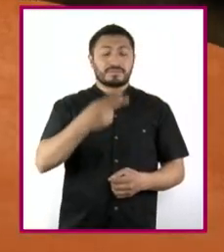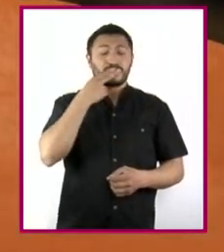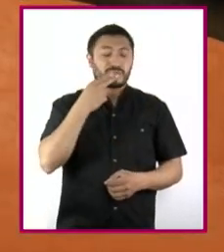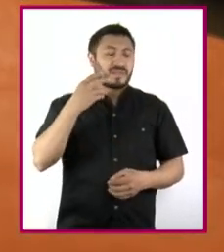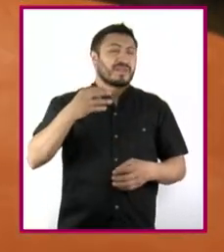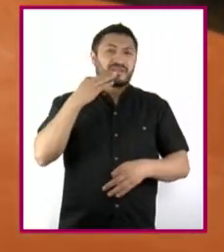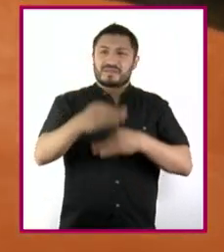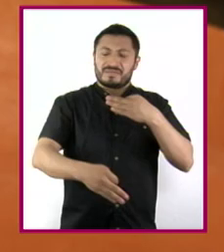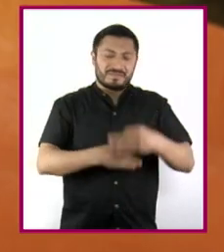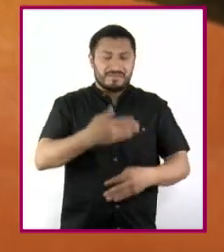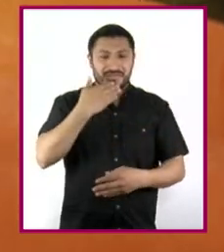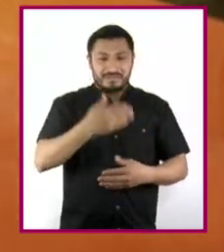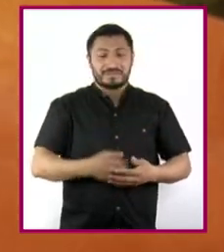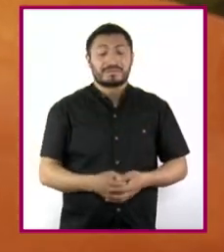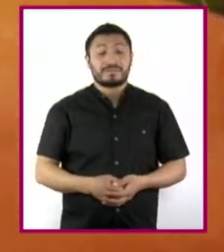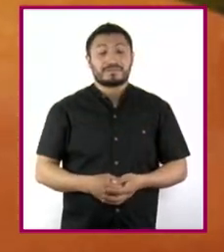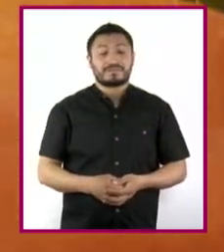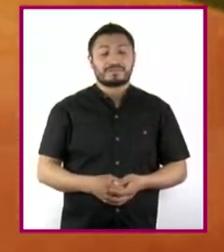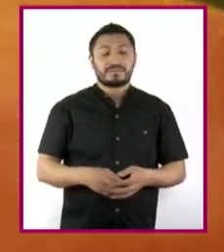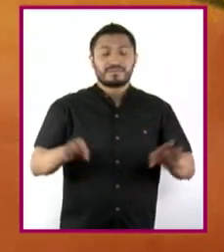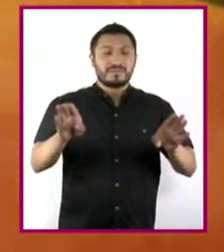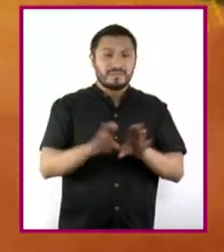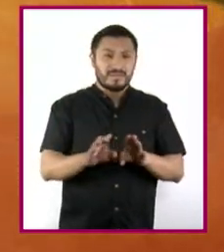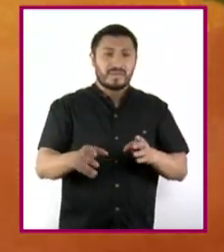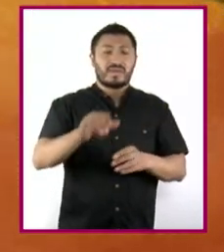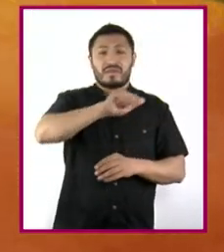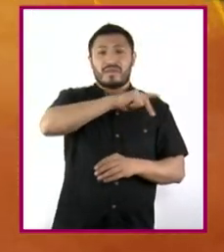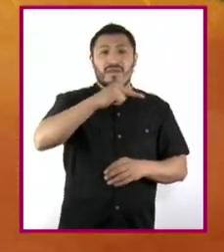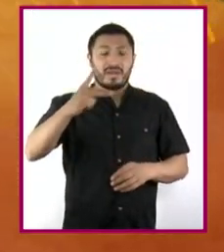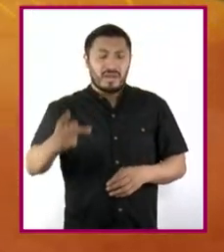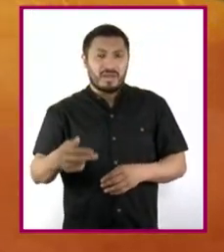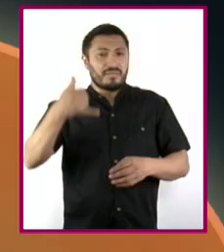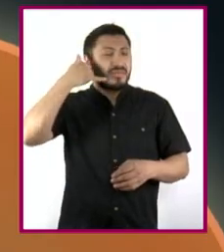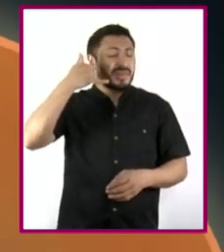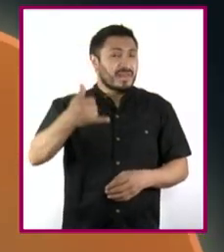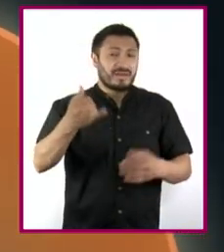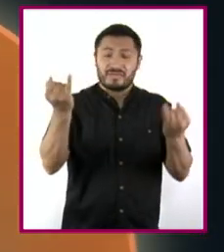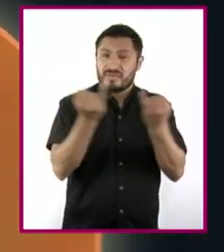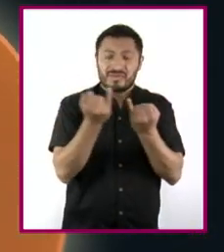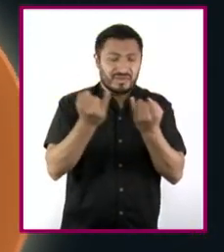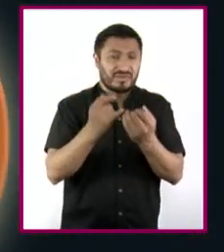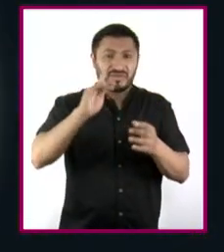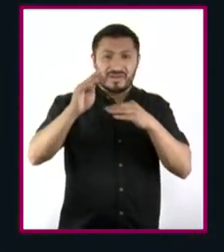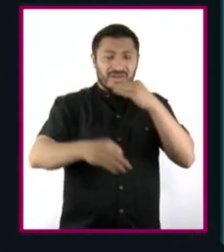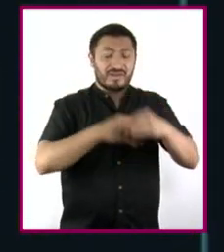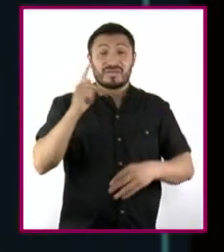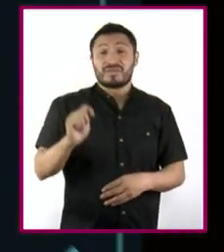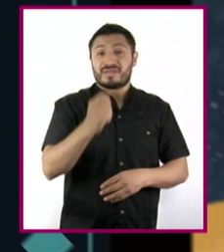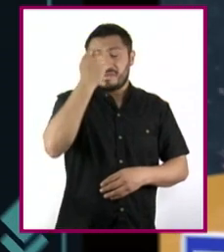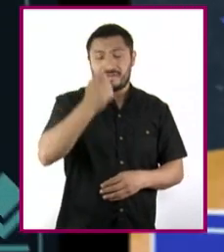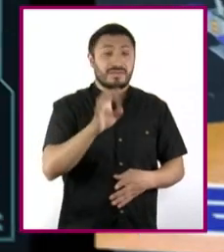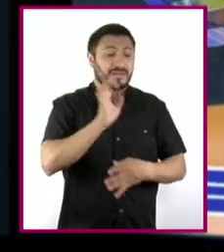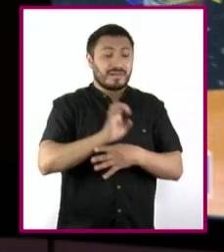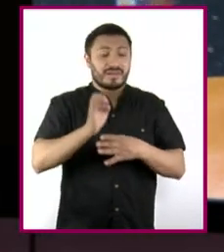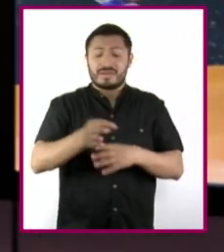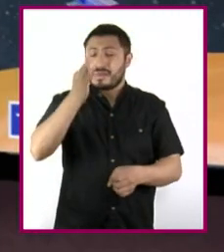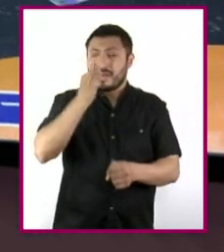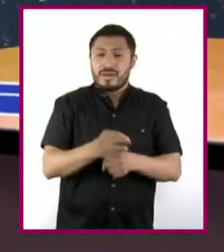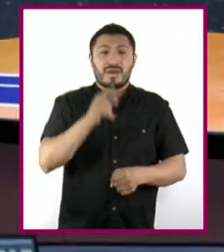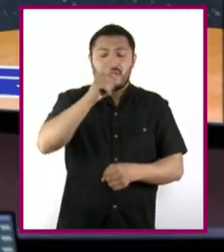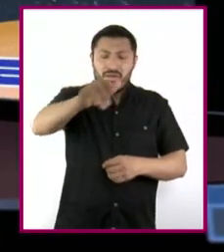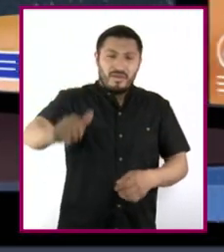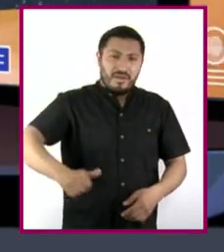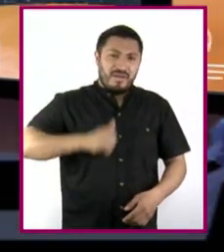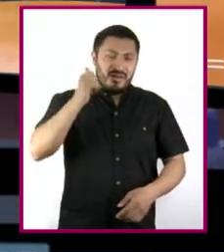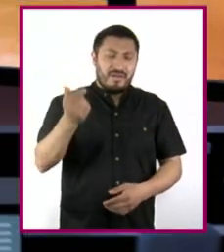inimaginables ahora, tal como está sucediendo con las apps en los teléfonos inteligentes. Por lo tanto, este es el momento para entrar